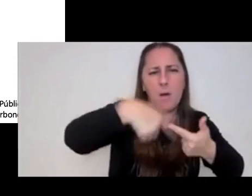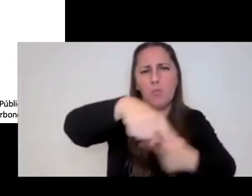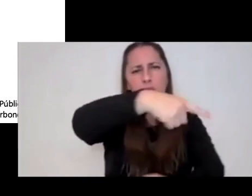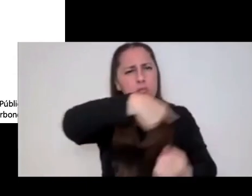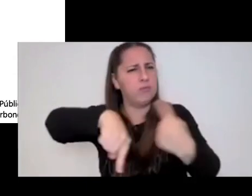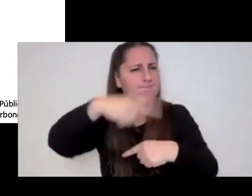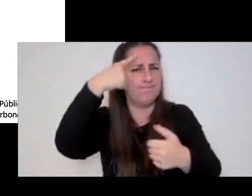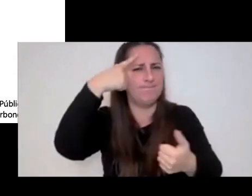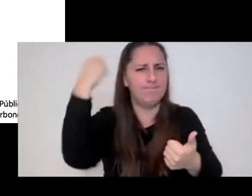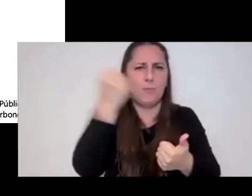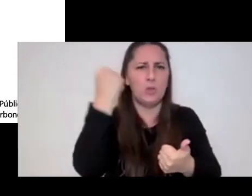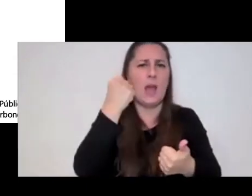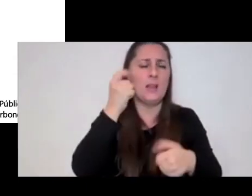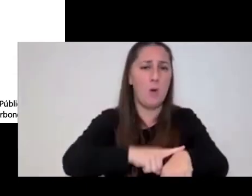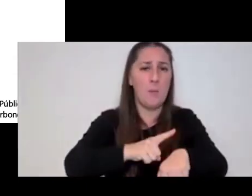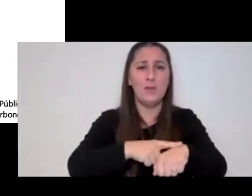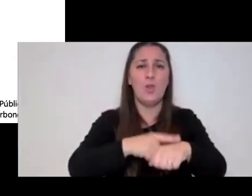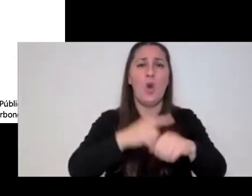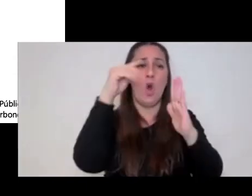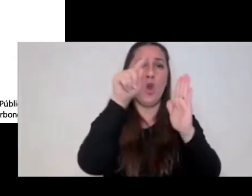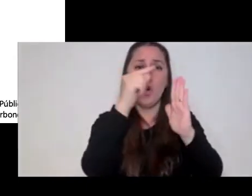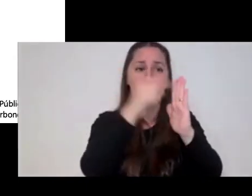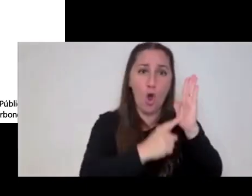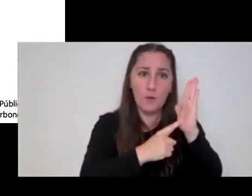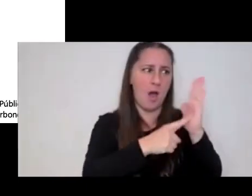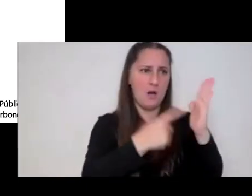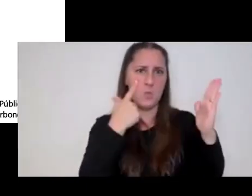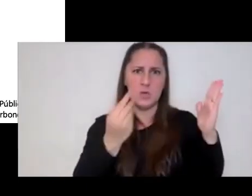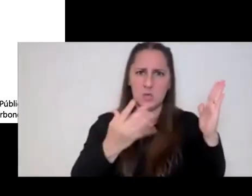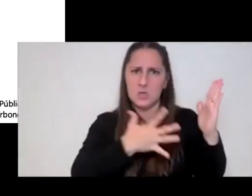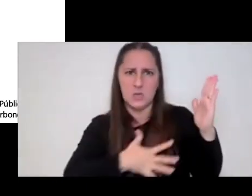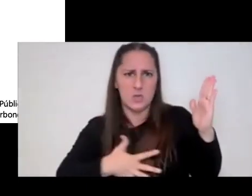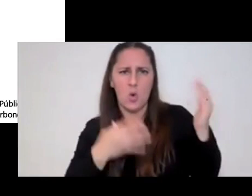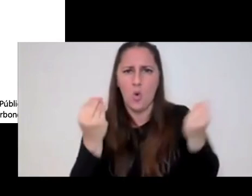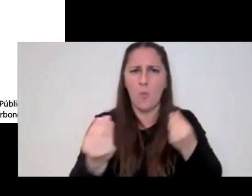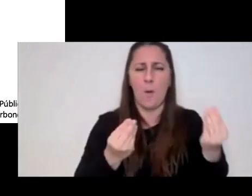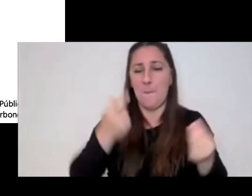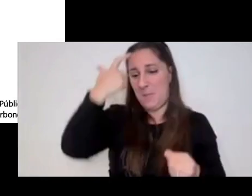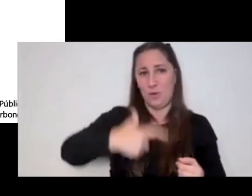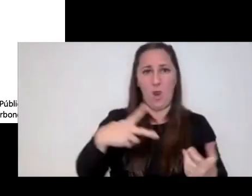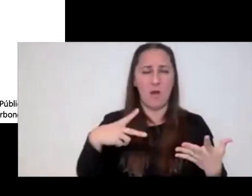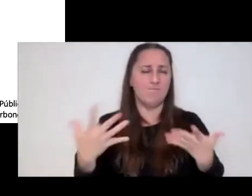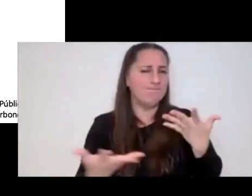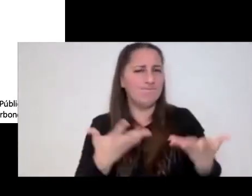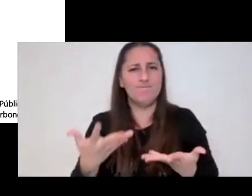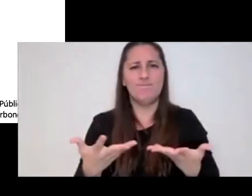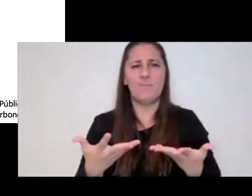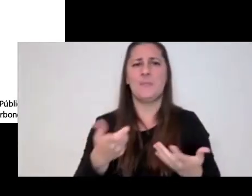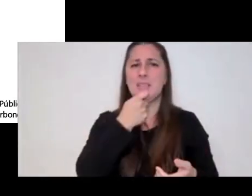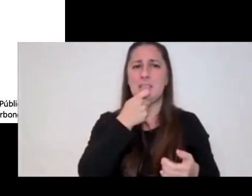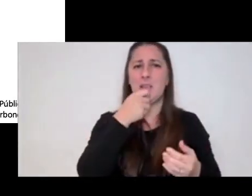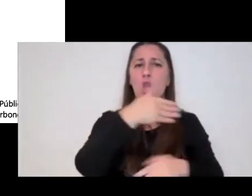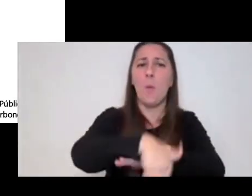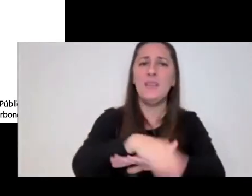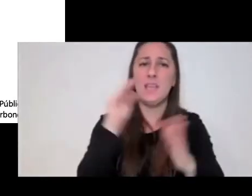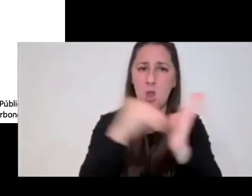uno se mete dentro de la norma, los alerta, los miedos que le genera al propio contribuyente, decir, mirá, ojo que si no tenés un domicilio fiscal registrado no vas a poder,